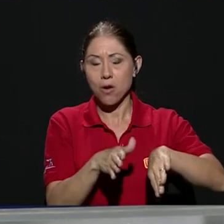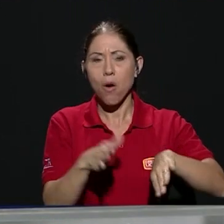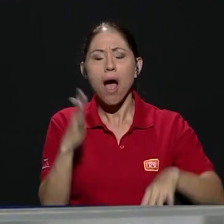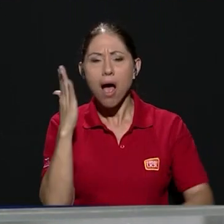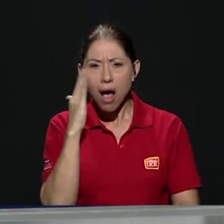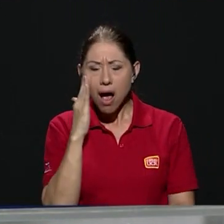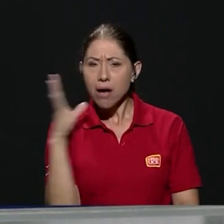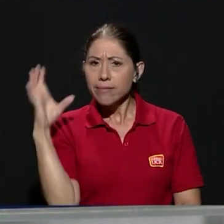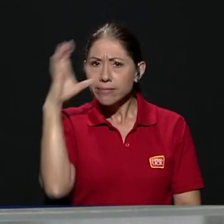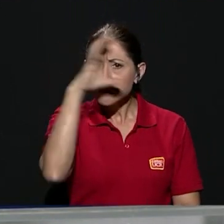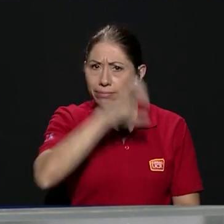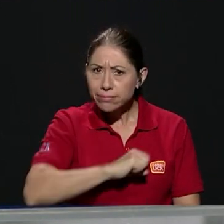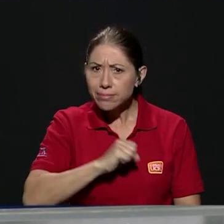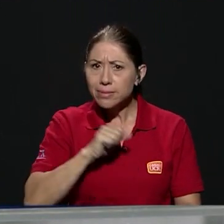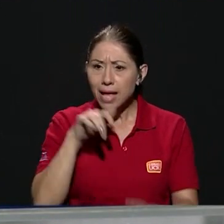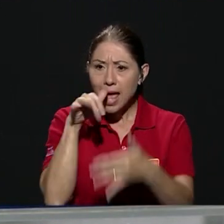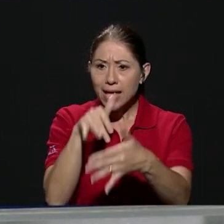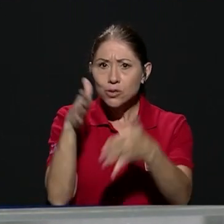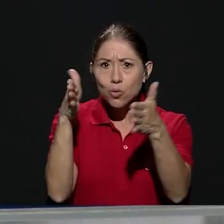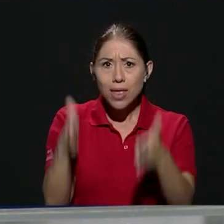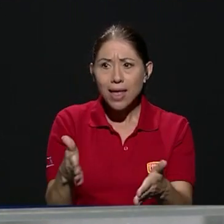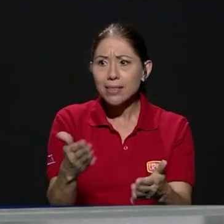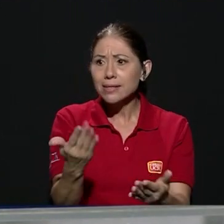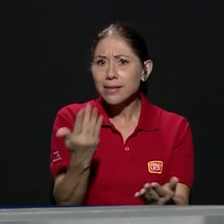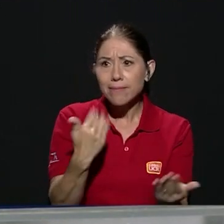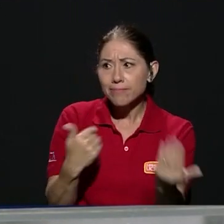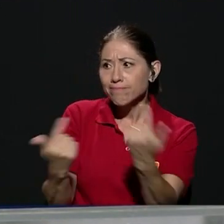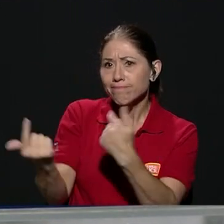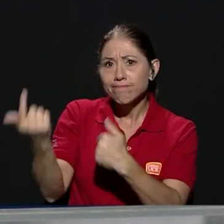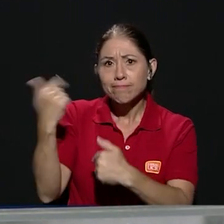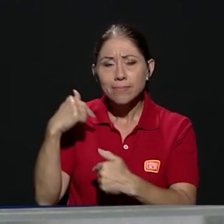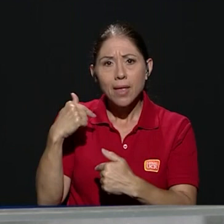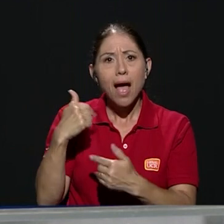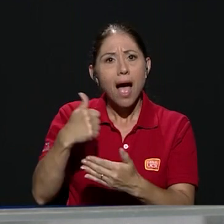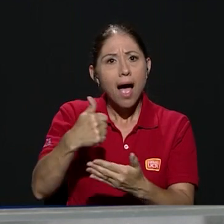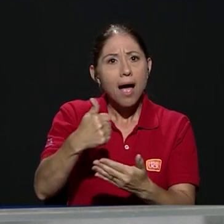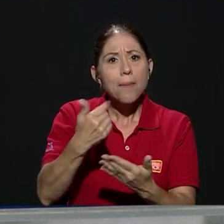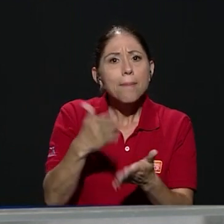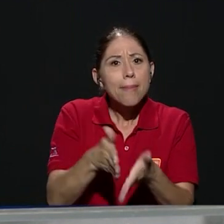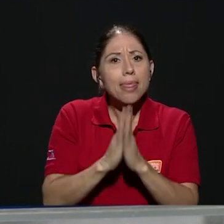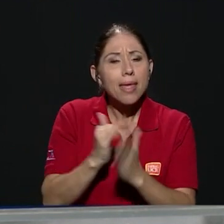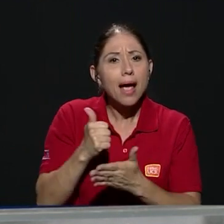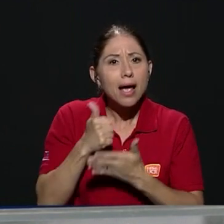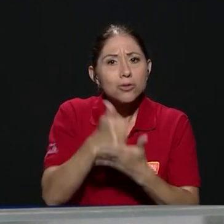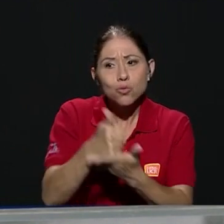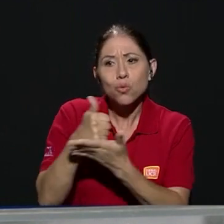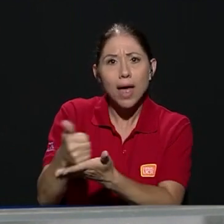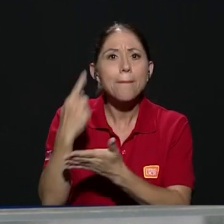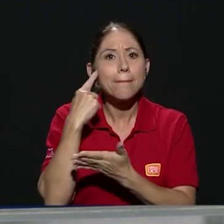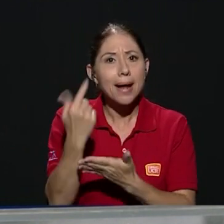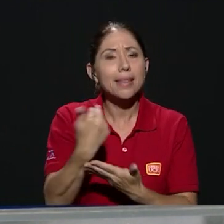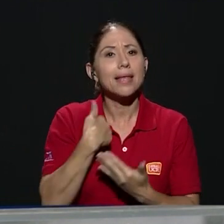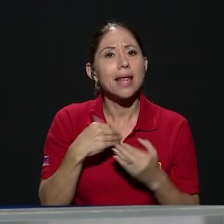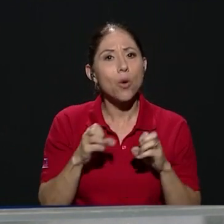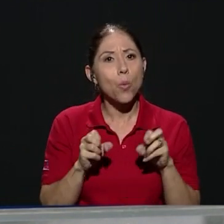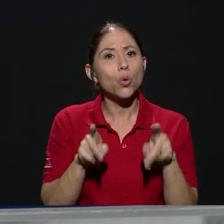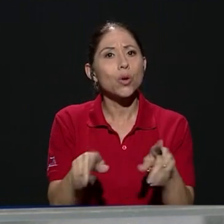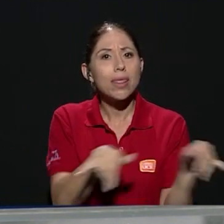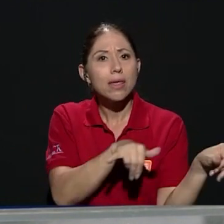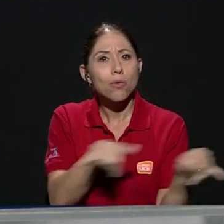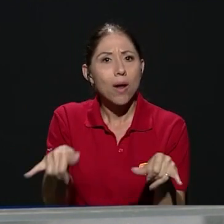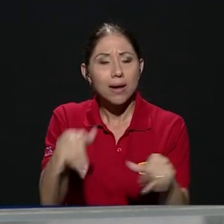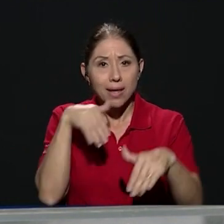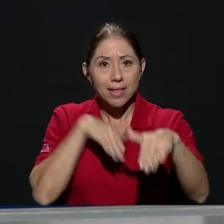los estudiantes a pedir esa ayuda para poder tener igual oportunidad al ingreso a carreras dentro de